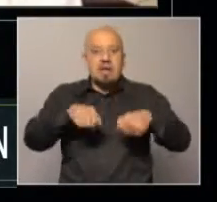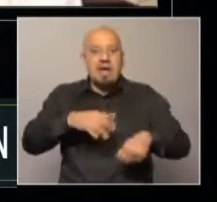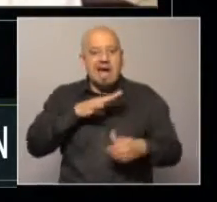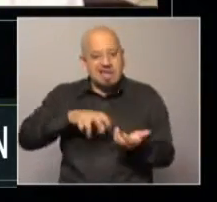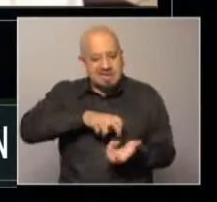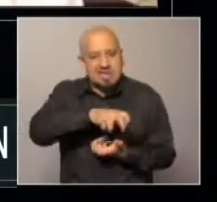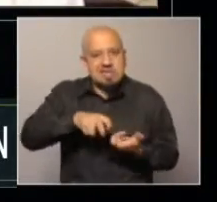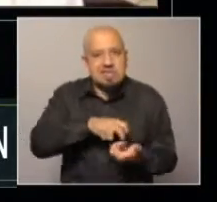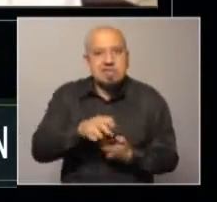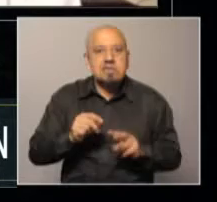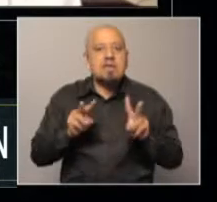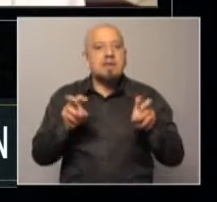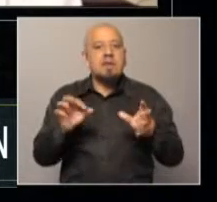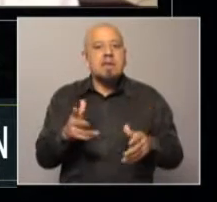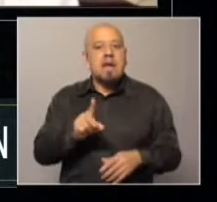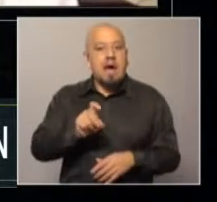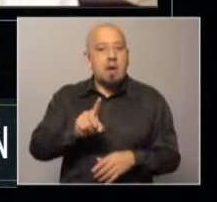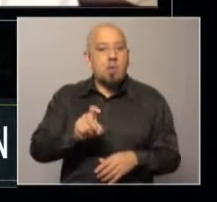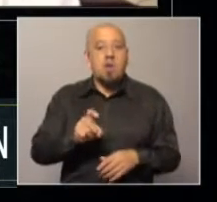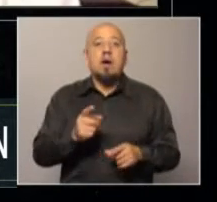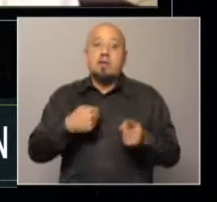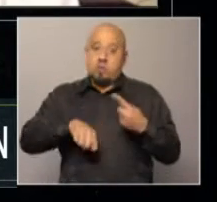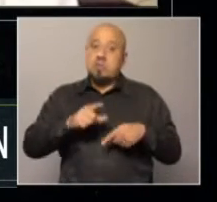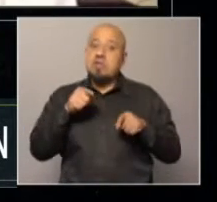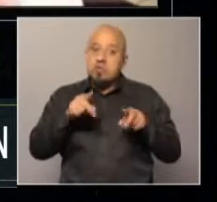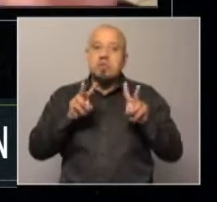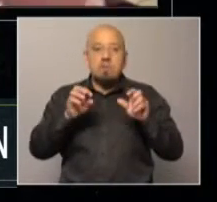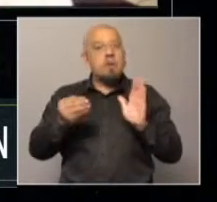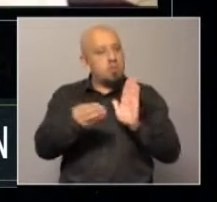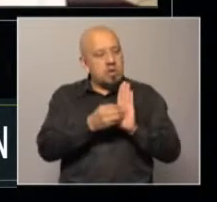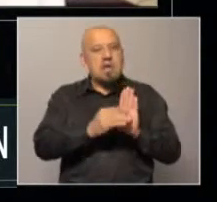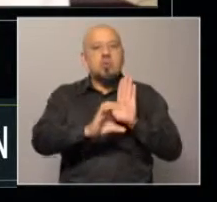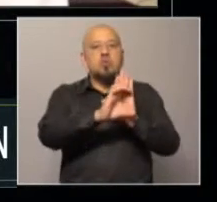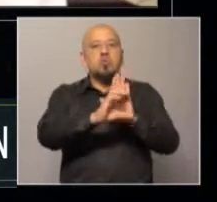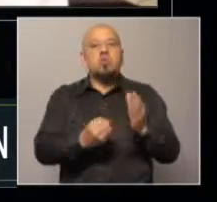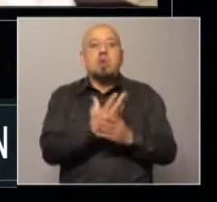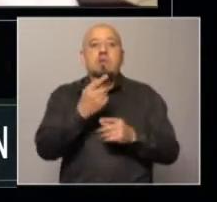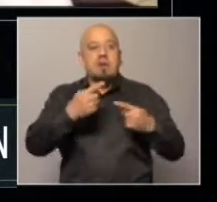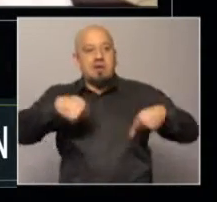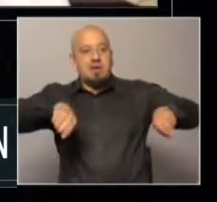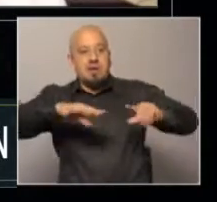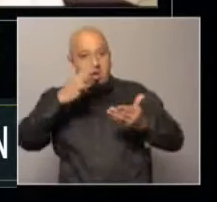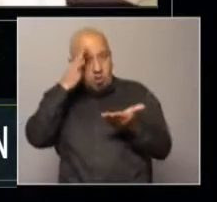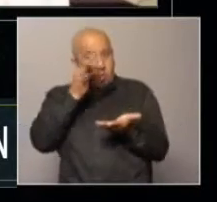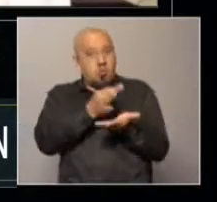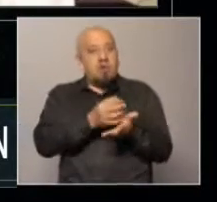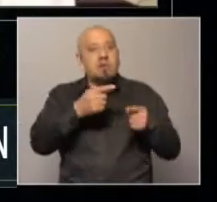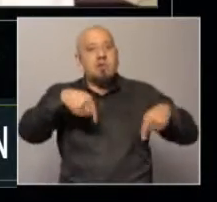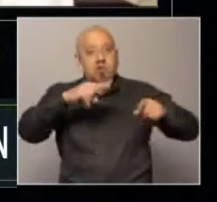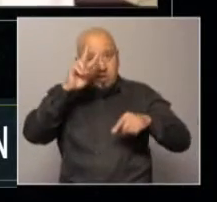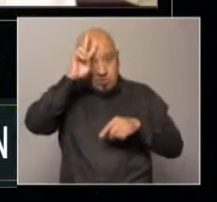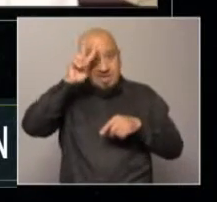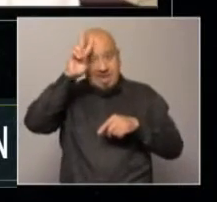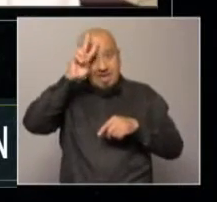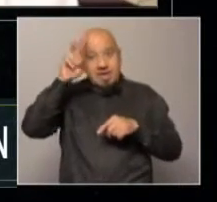en Chile, también es materia constitucional. Ni qué decir de los pueblos indígenas que no son reconocidos en la